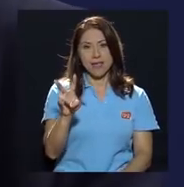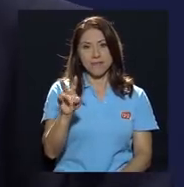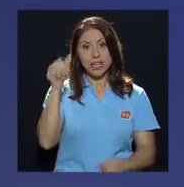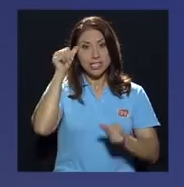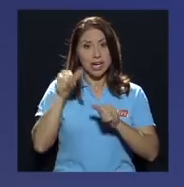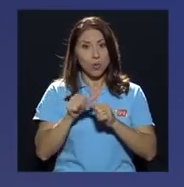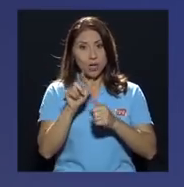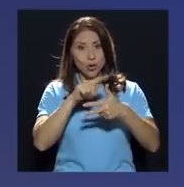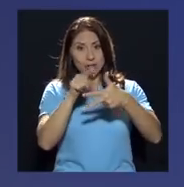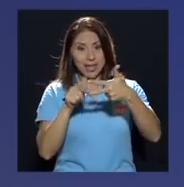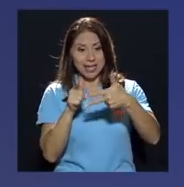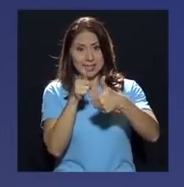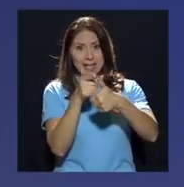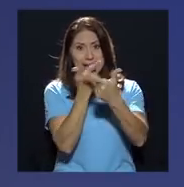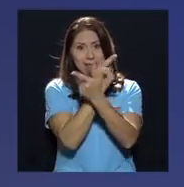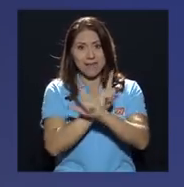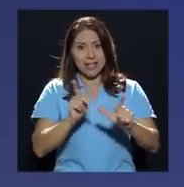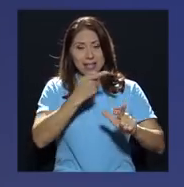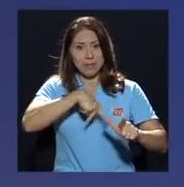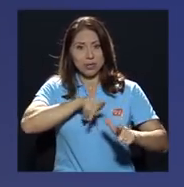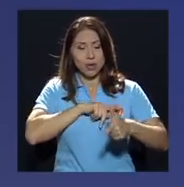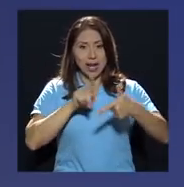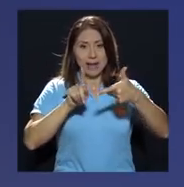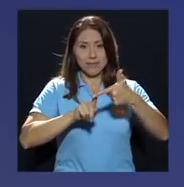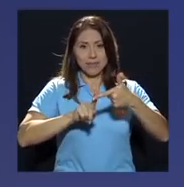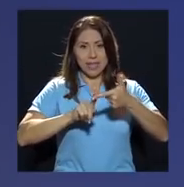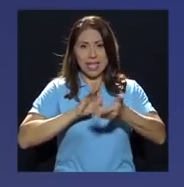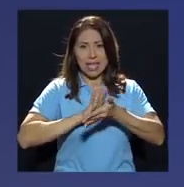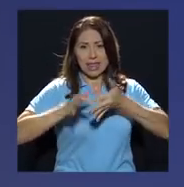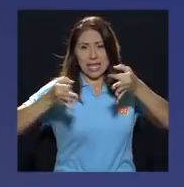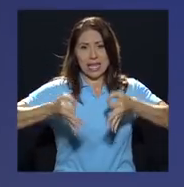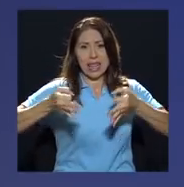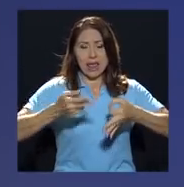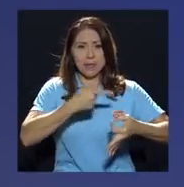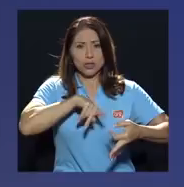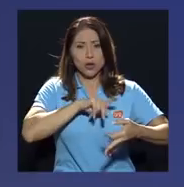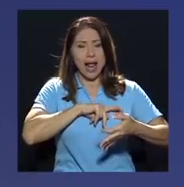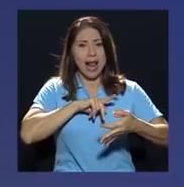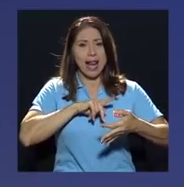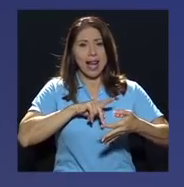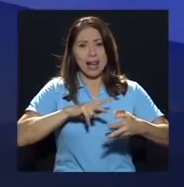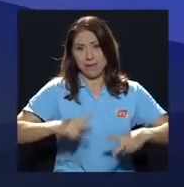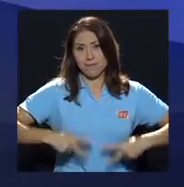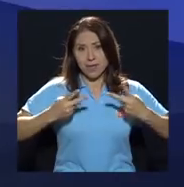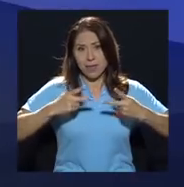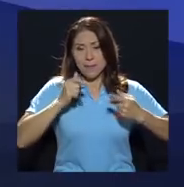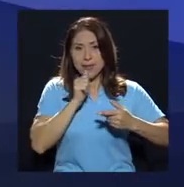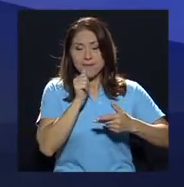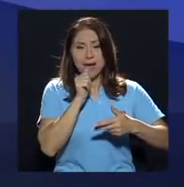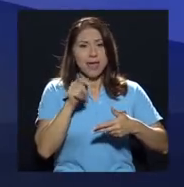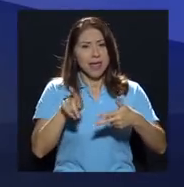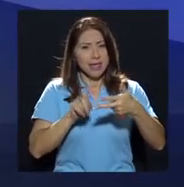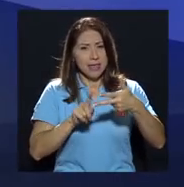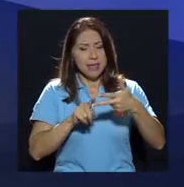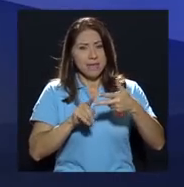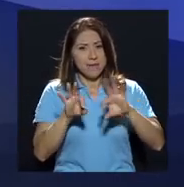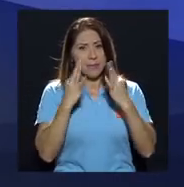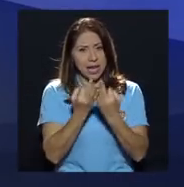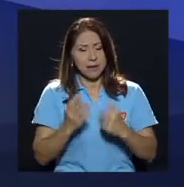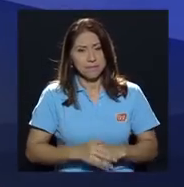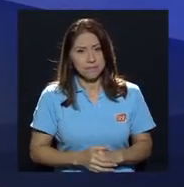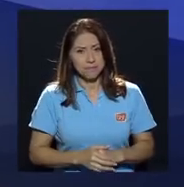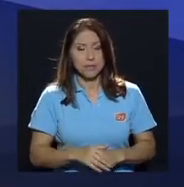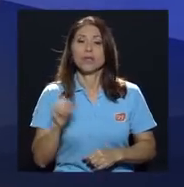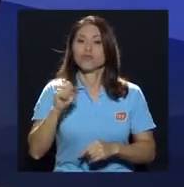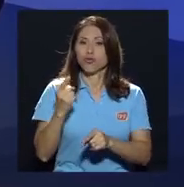recuerdo tres derechos libertad personal e integridad personal vida privada y